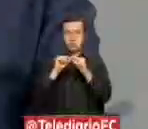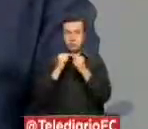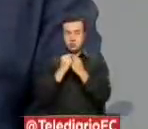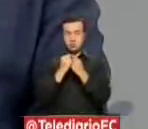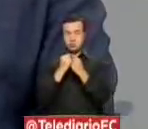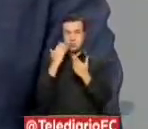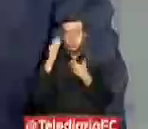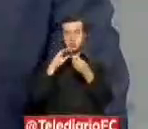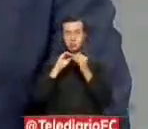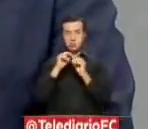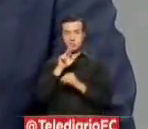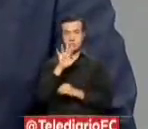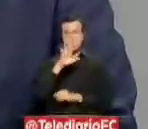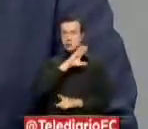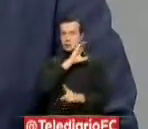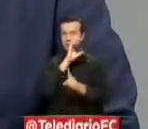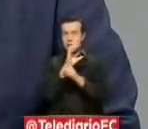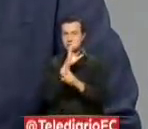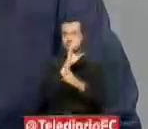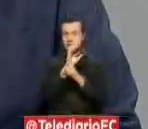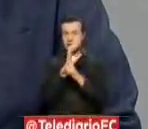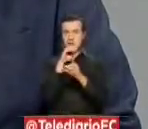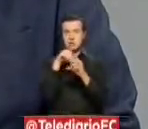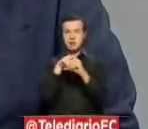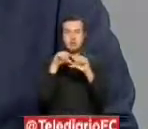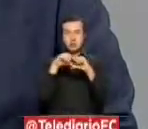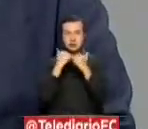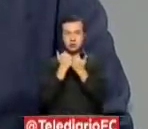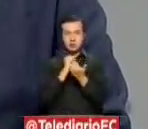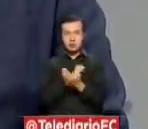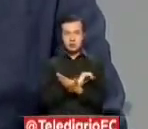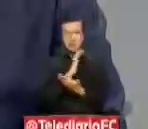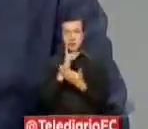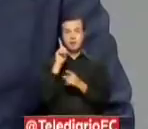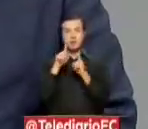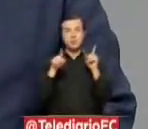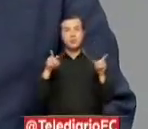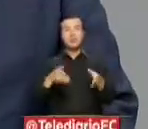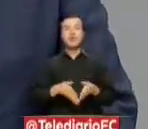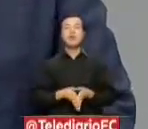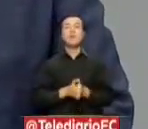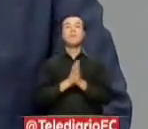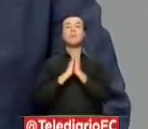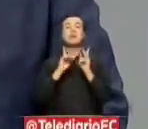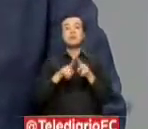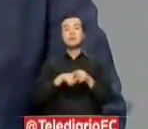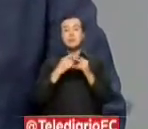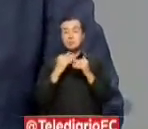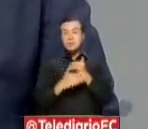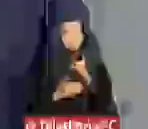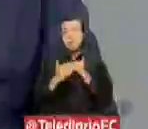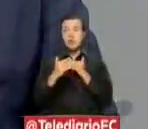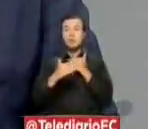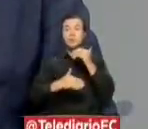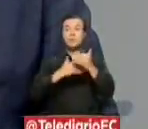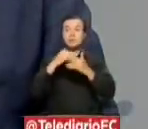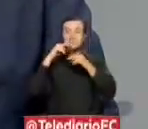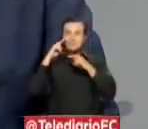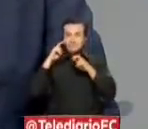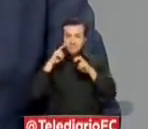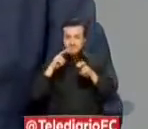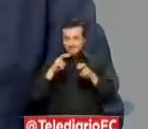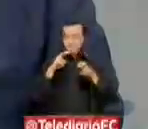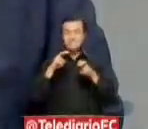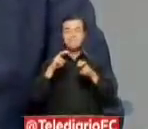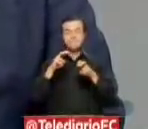correísta, enfrenta duras críticas dentro de la Asamblea Nacional. Hay quienes piden iniciar un proceso de investigación